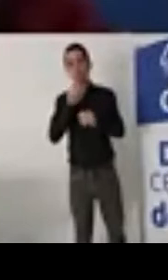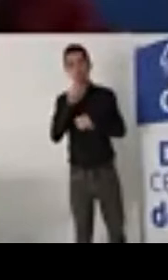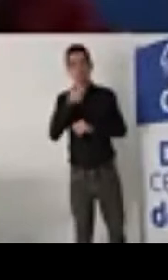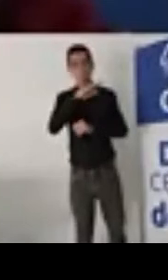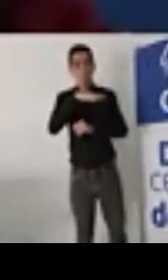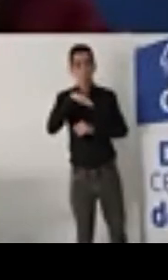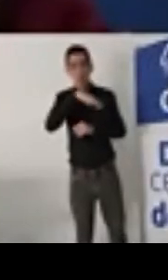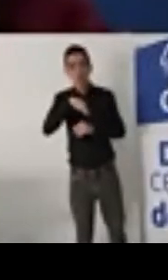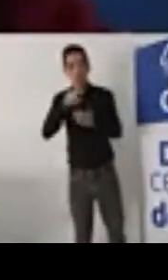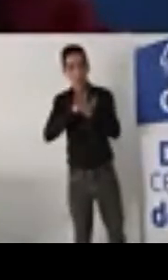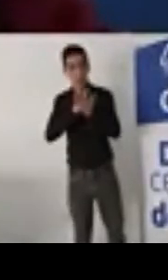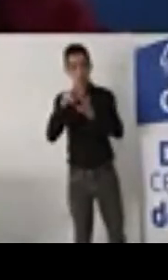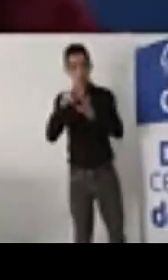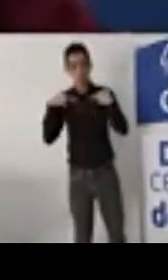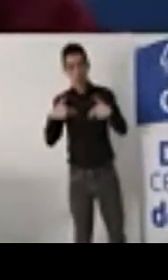humanos para los grupos vulnerables?